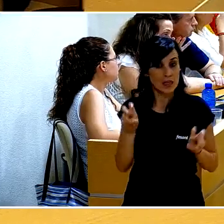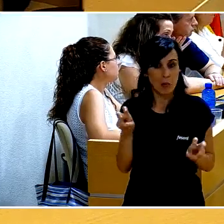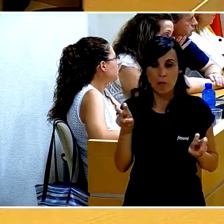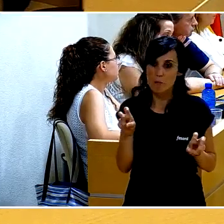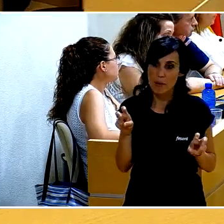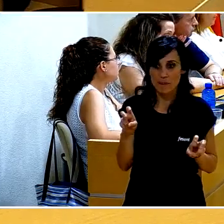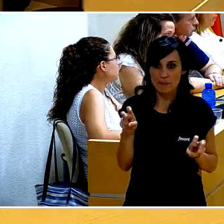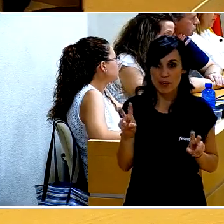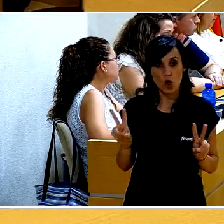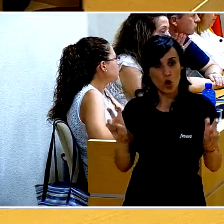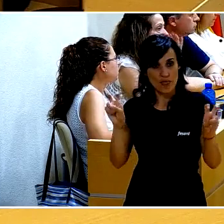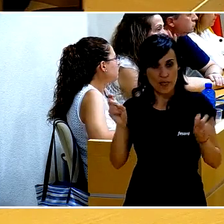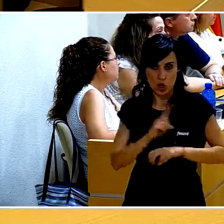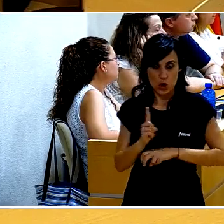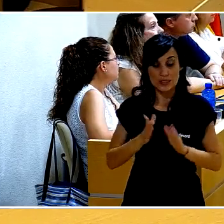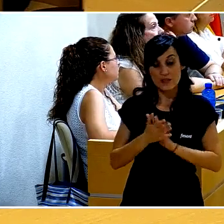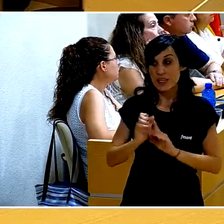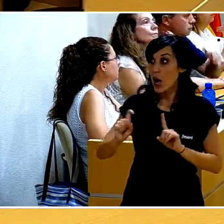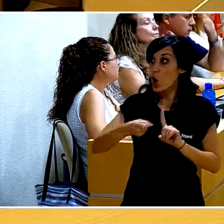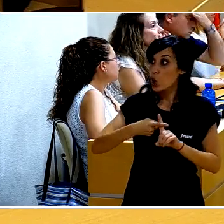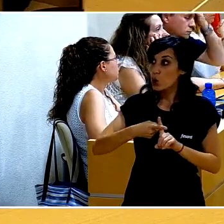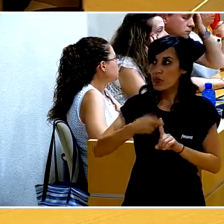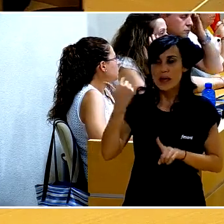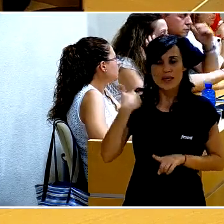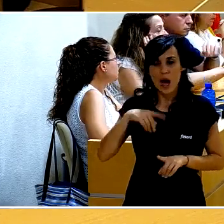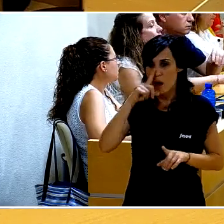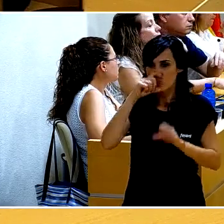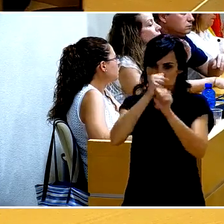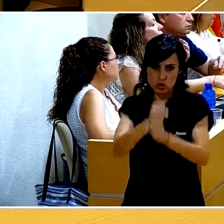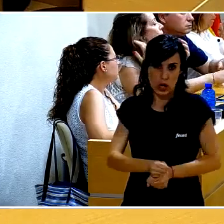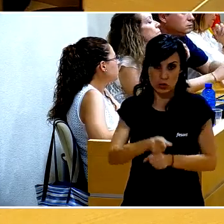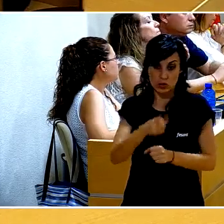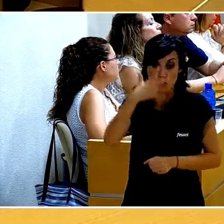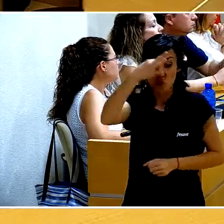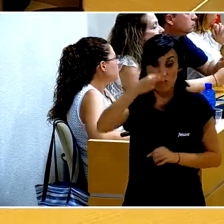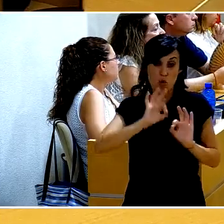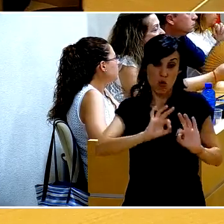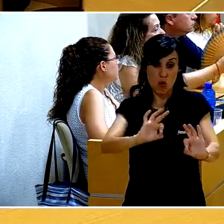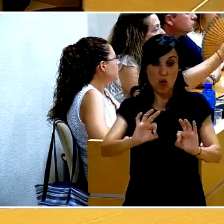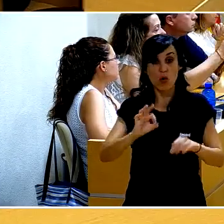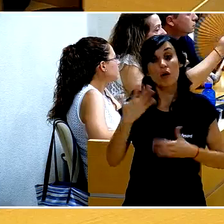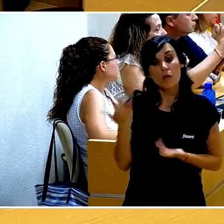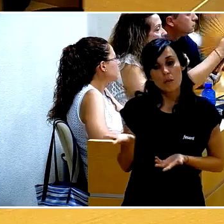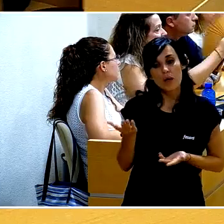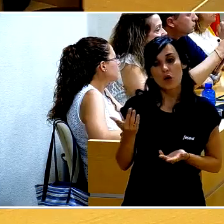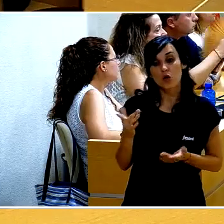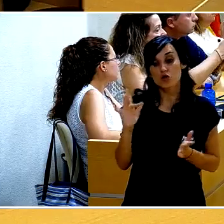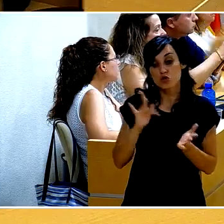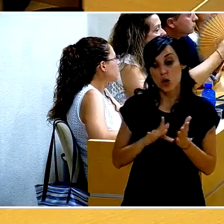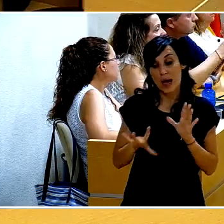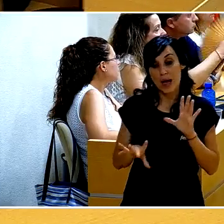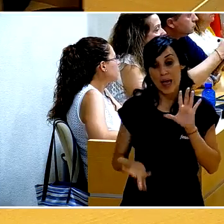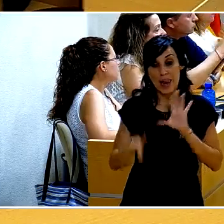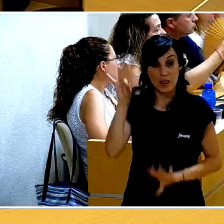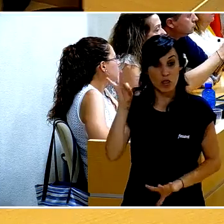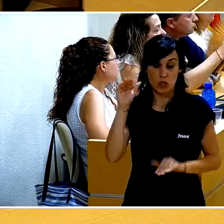ahora como novedoso. Esa cruz, como usted ha dicho, lleva muchísimos años en el pueblo, Pero en las primeras elecciones